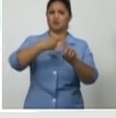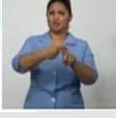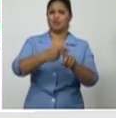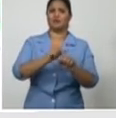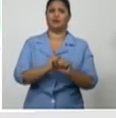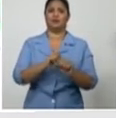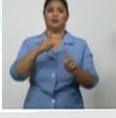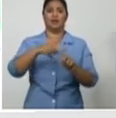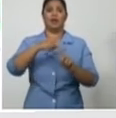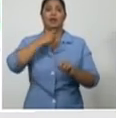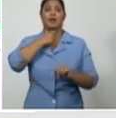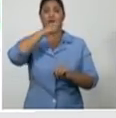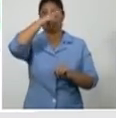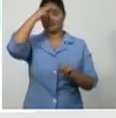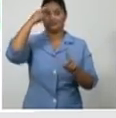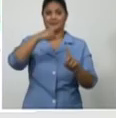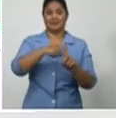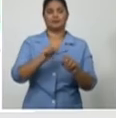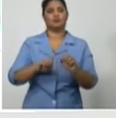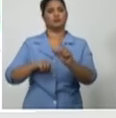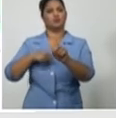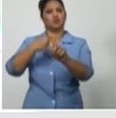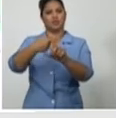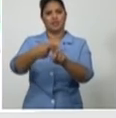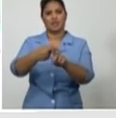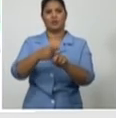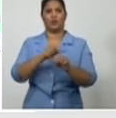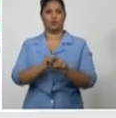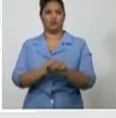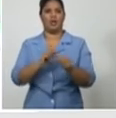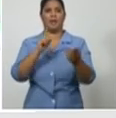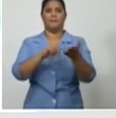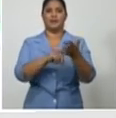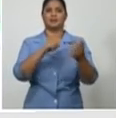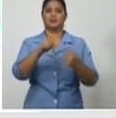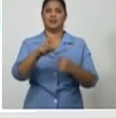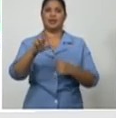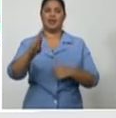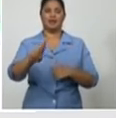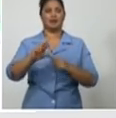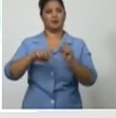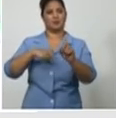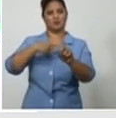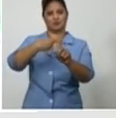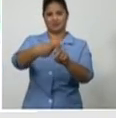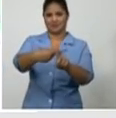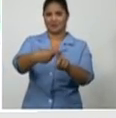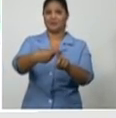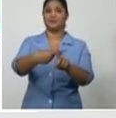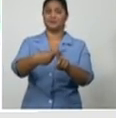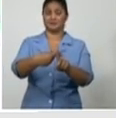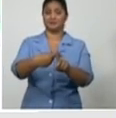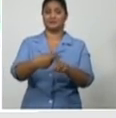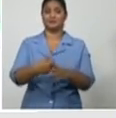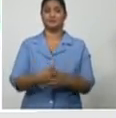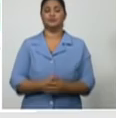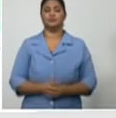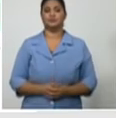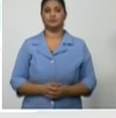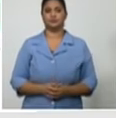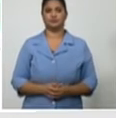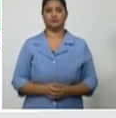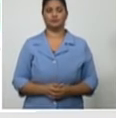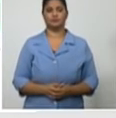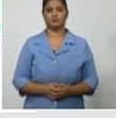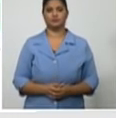ingresó, se confirma mediante el PCR, y después de presentar un